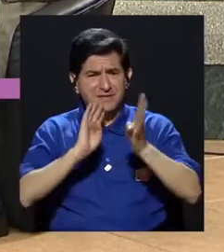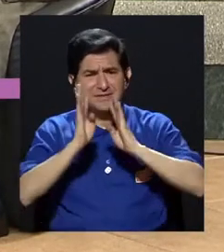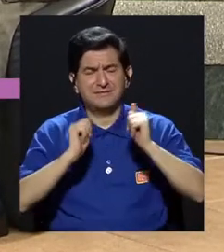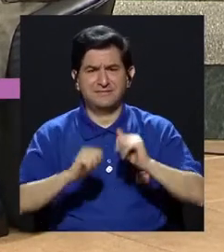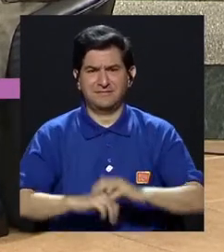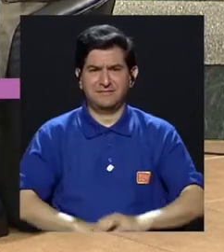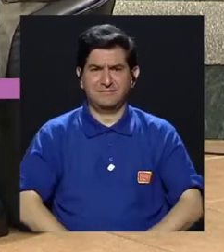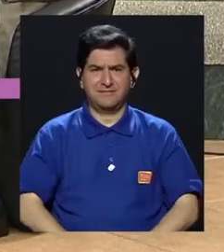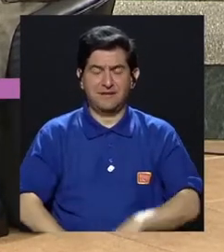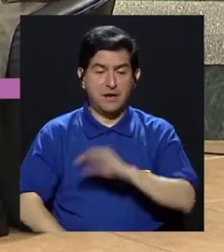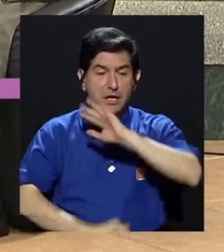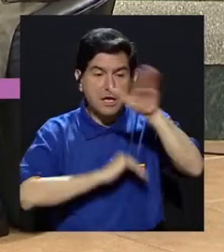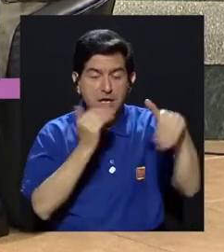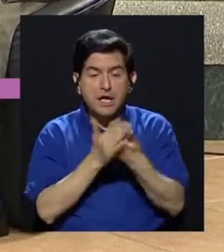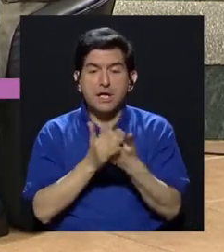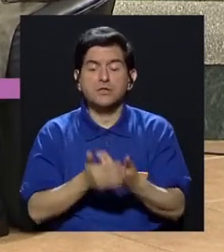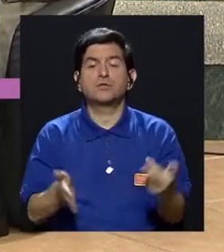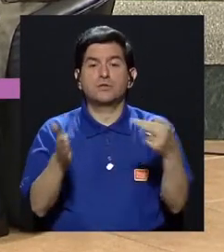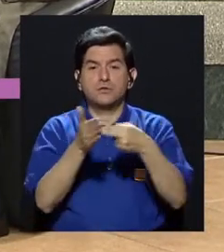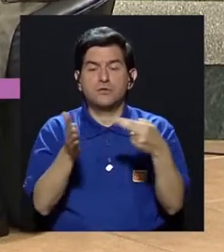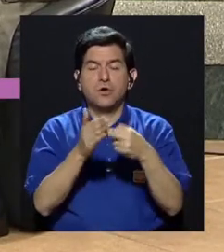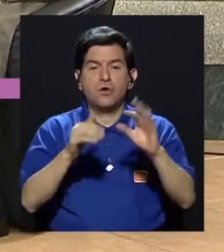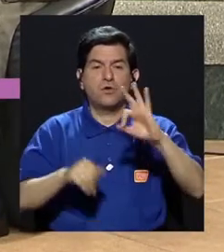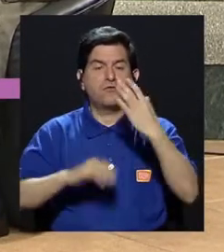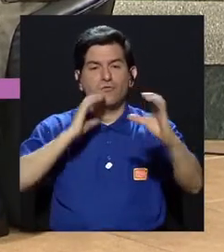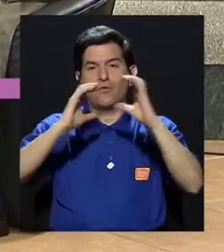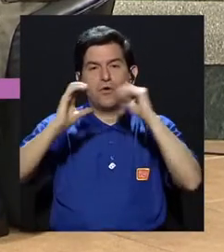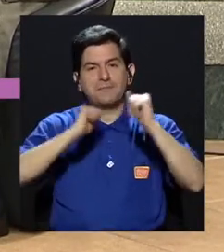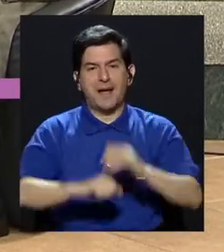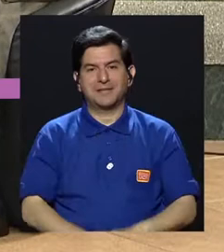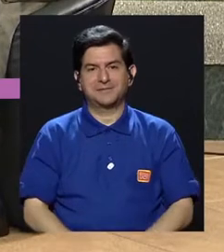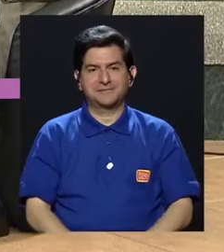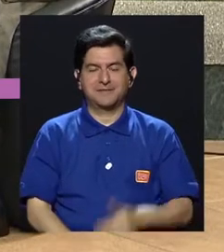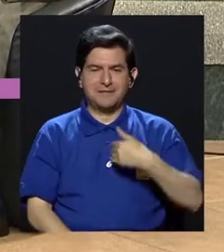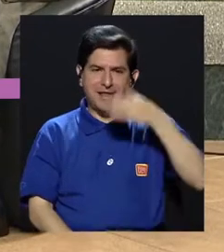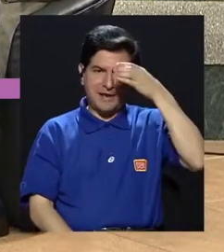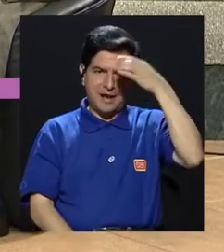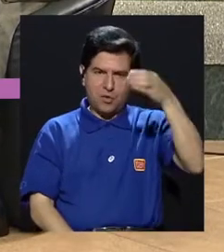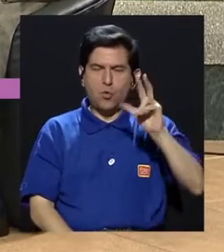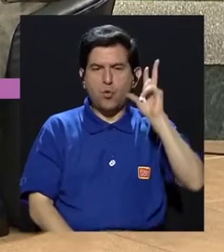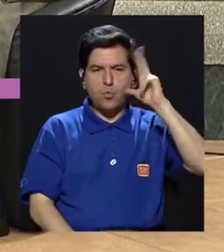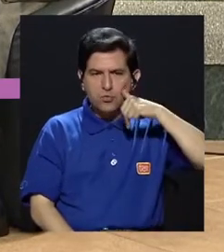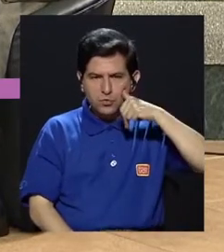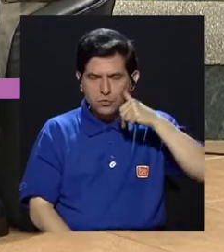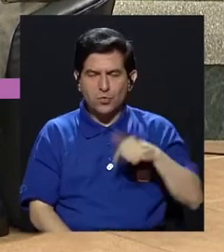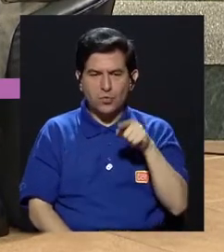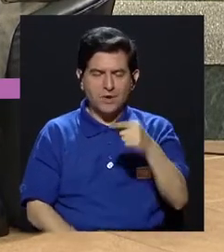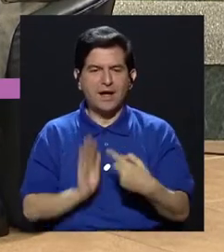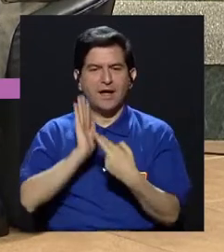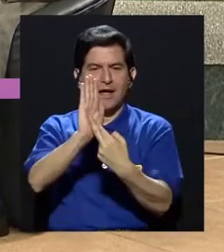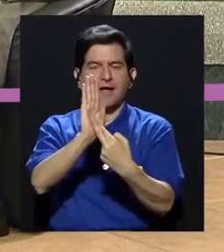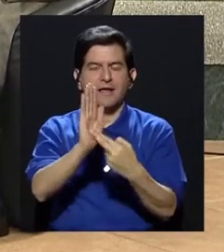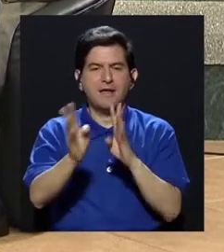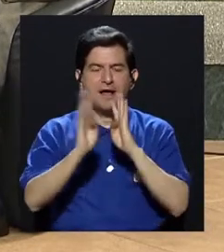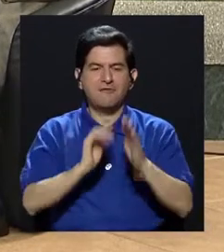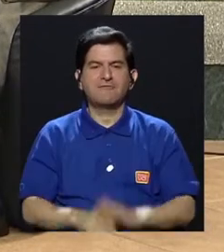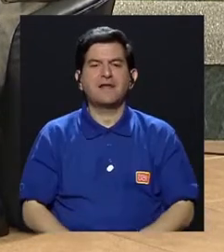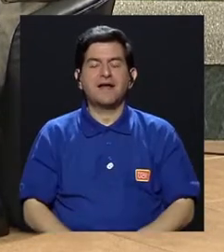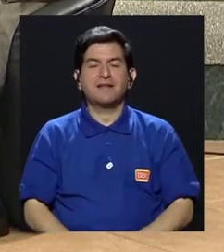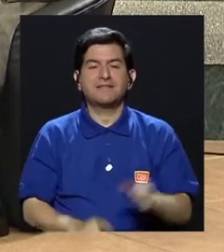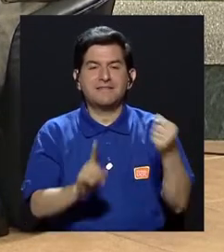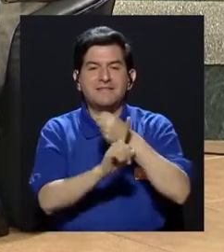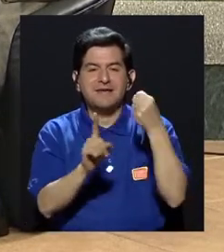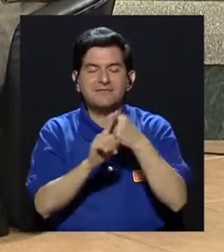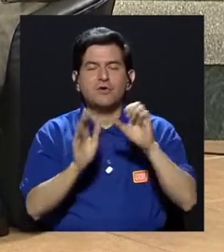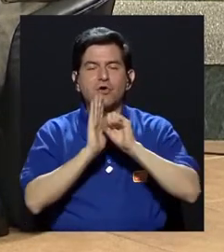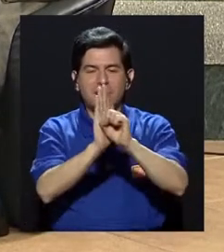y también en todo lo que reproducen los medios de comunicación, donde hay también cultura machista representada. Ahí ya hablamos de violencia